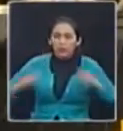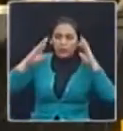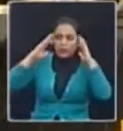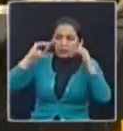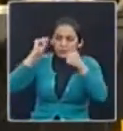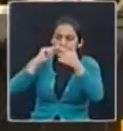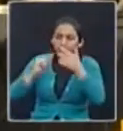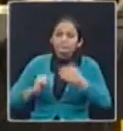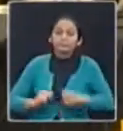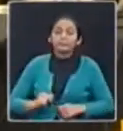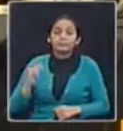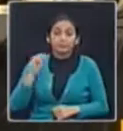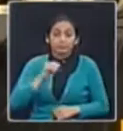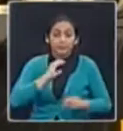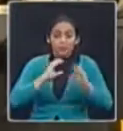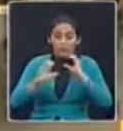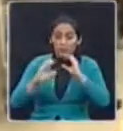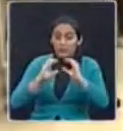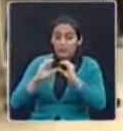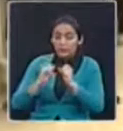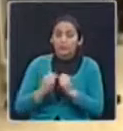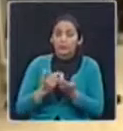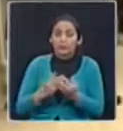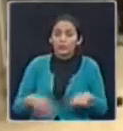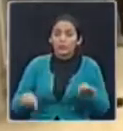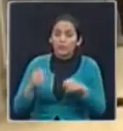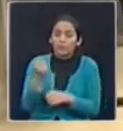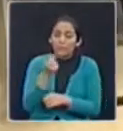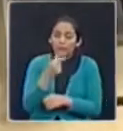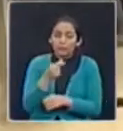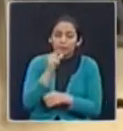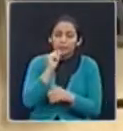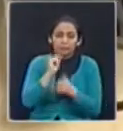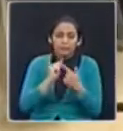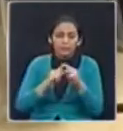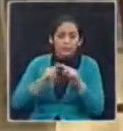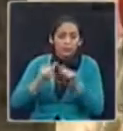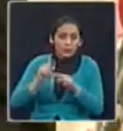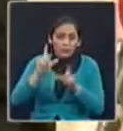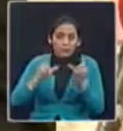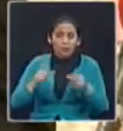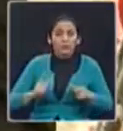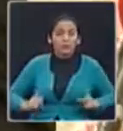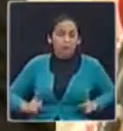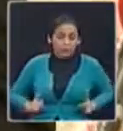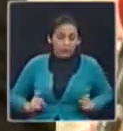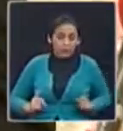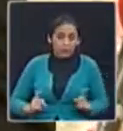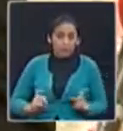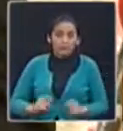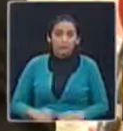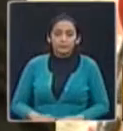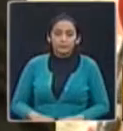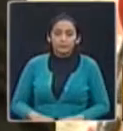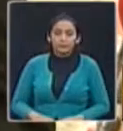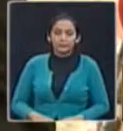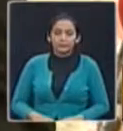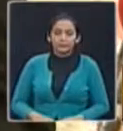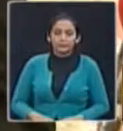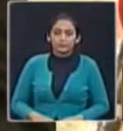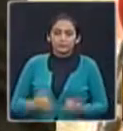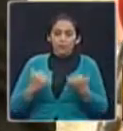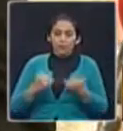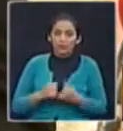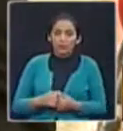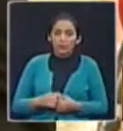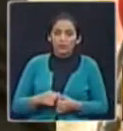marco del Diálogo Nacional para el Acceso a Medicamentos para Enfermedades de esta Patología. Estamos destinando más de